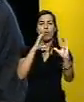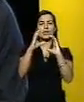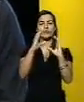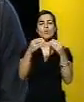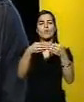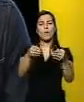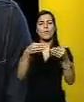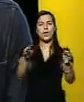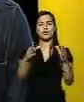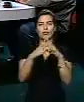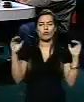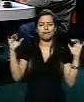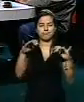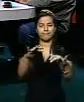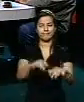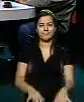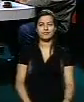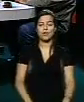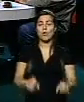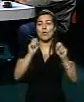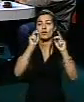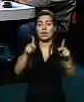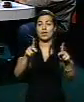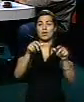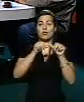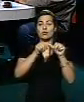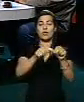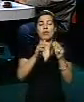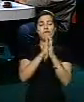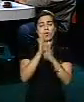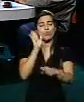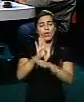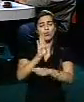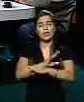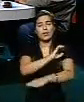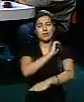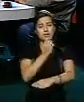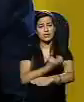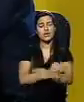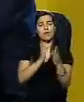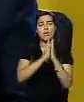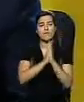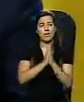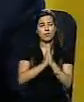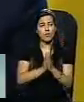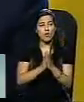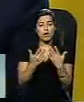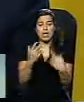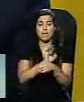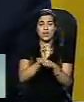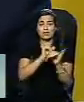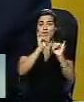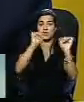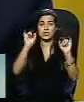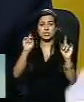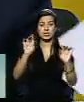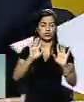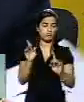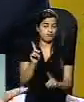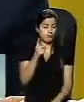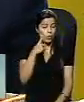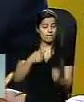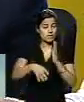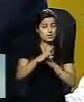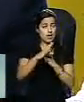estar allí. Bueno camarada, continuemos con el ahorro energético. Se los recuerdo, la emergencia no ha desaparecido. Desconecte los